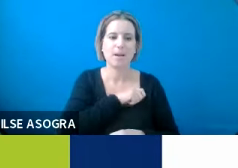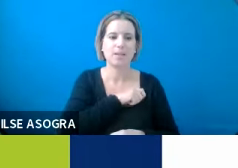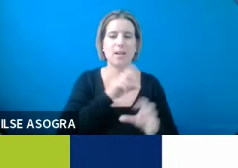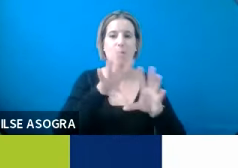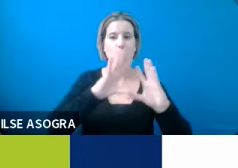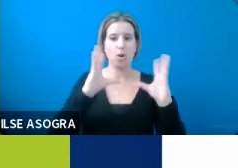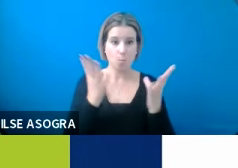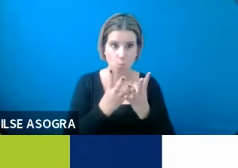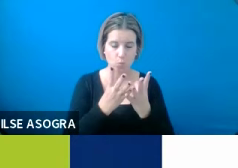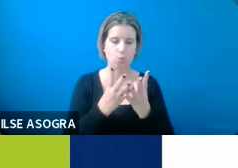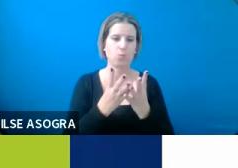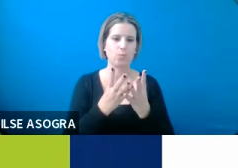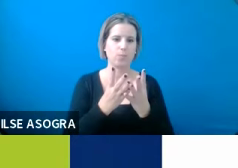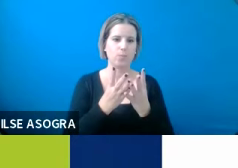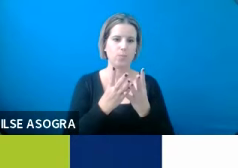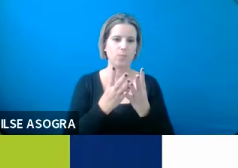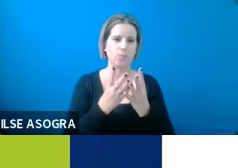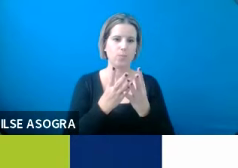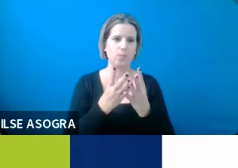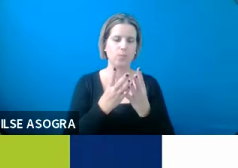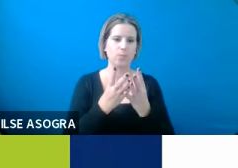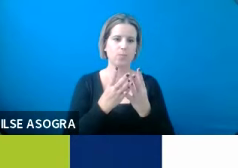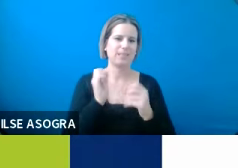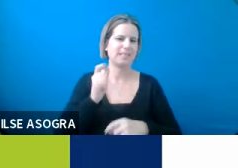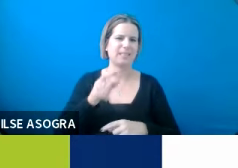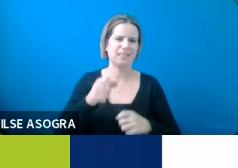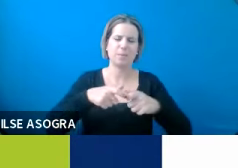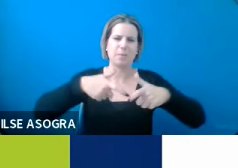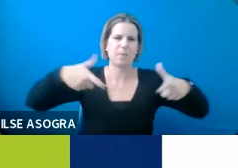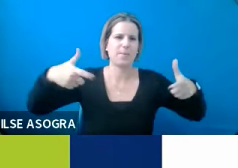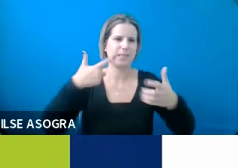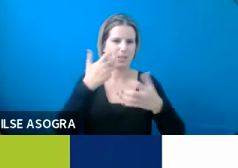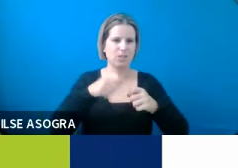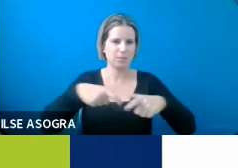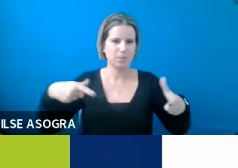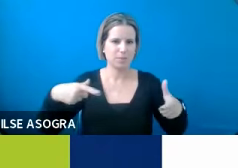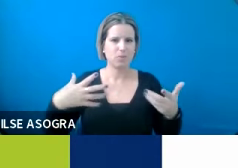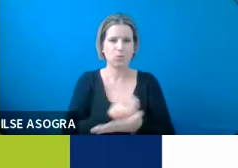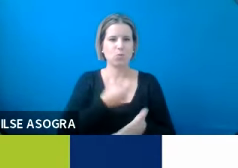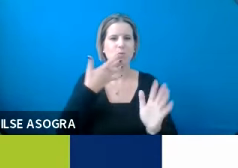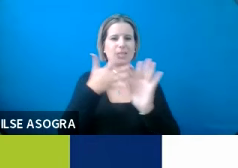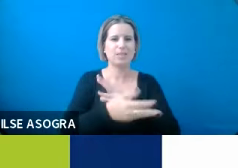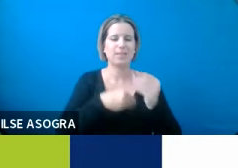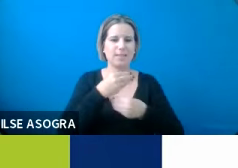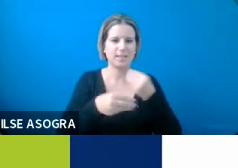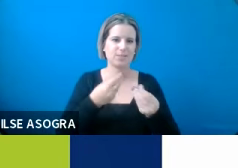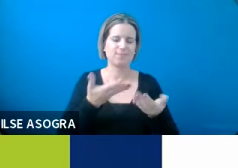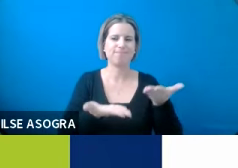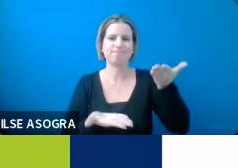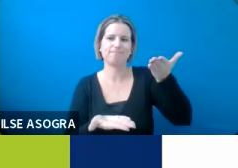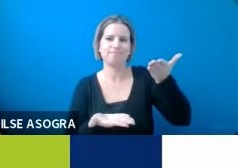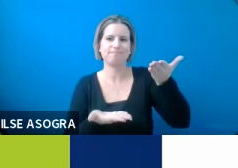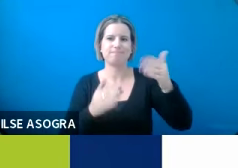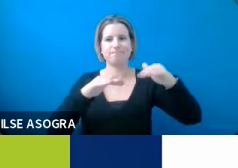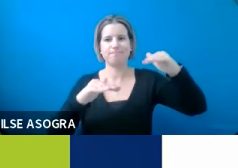vienen con autismo o el aumento de la incidencia ha sido exponencial ¿no? todo esto ¿qué ha hecho? pues que a día de hoy la balanza está un pelín